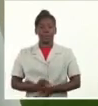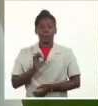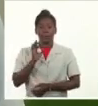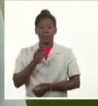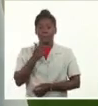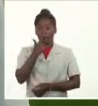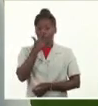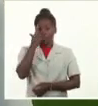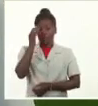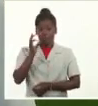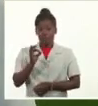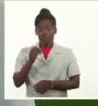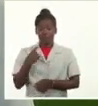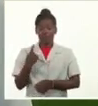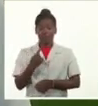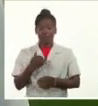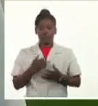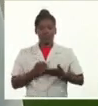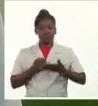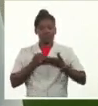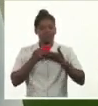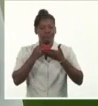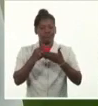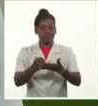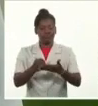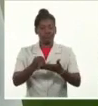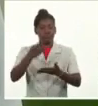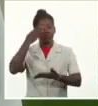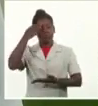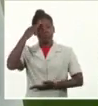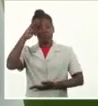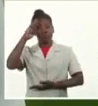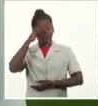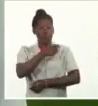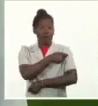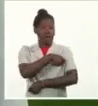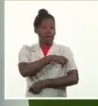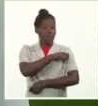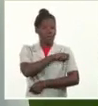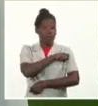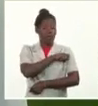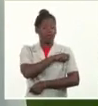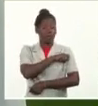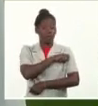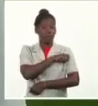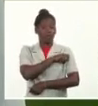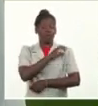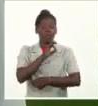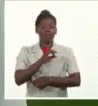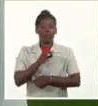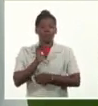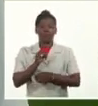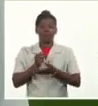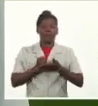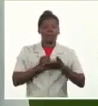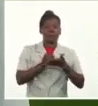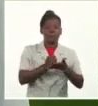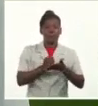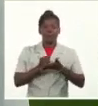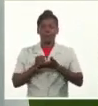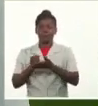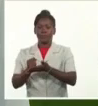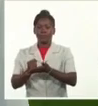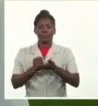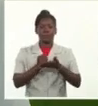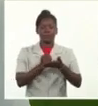las consecuencias humanitarias que ha tenido para Cuba y el pueblo cubano dicha inclusión infundada e